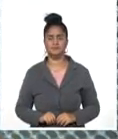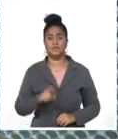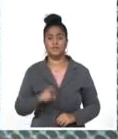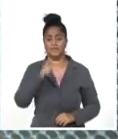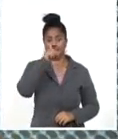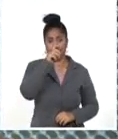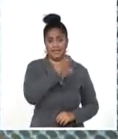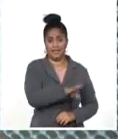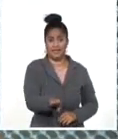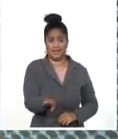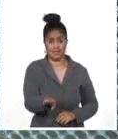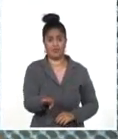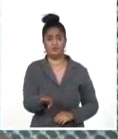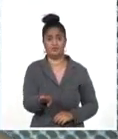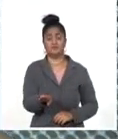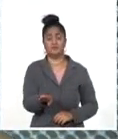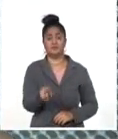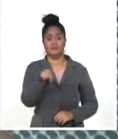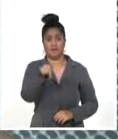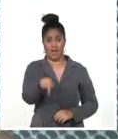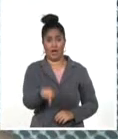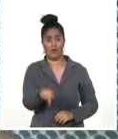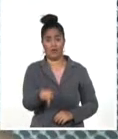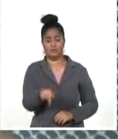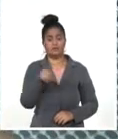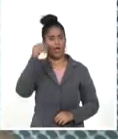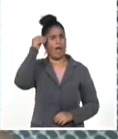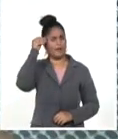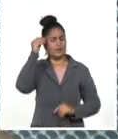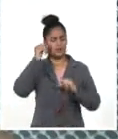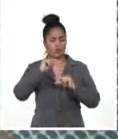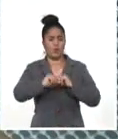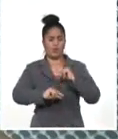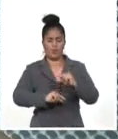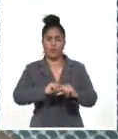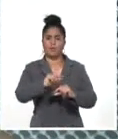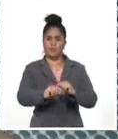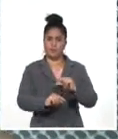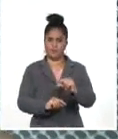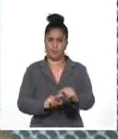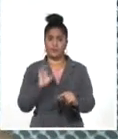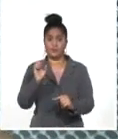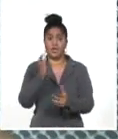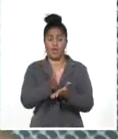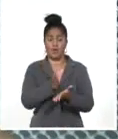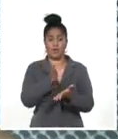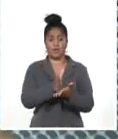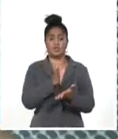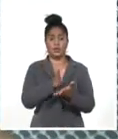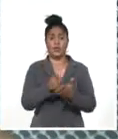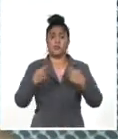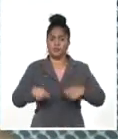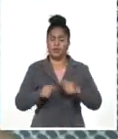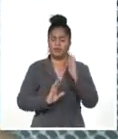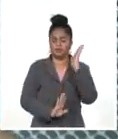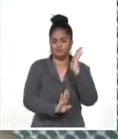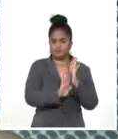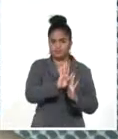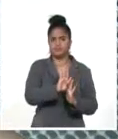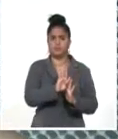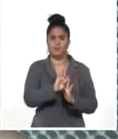que tenemos que abrirnos a una educación que ya está teniendo muy buenos resultados en otras partes del mundo y que los niños